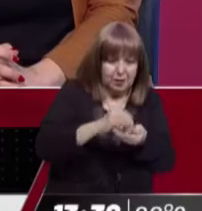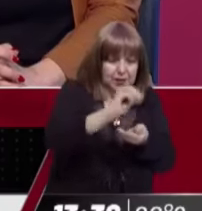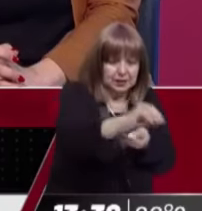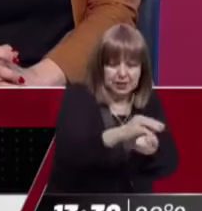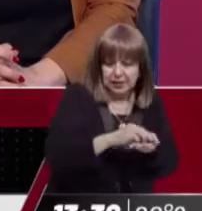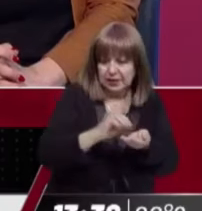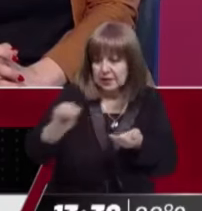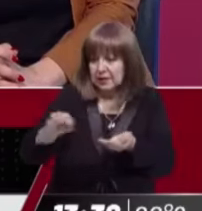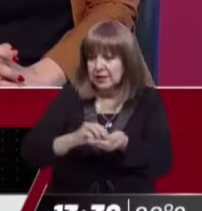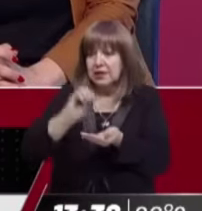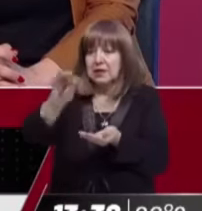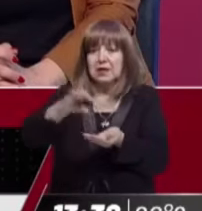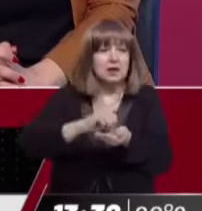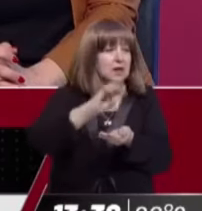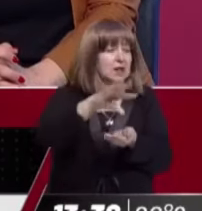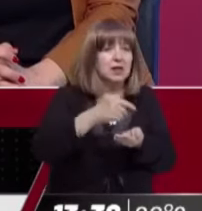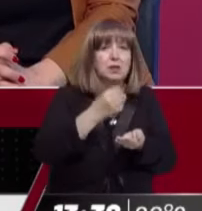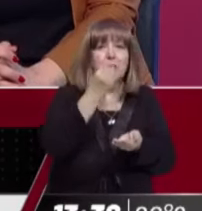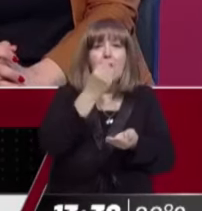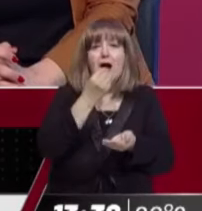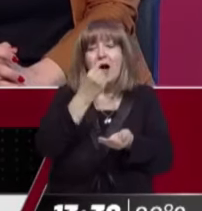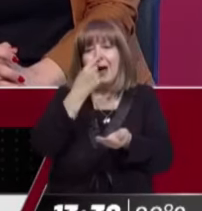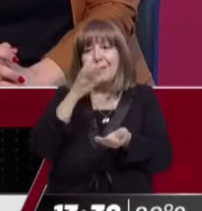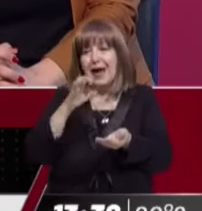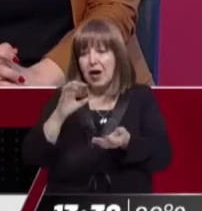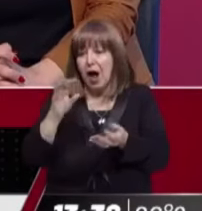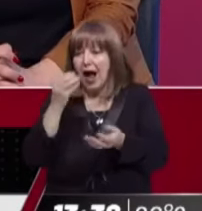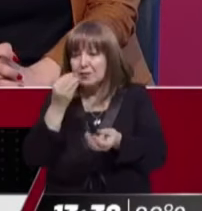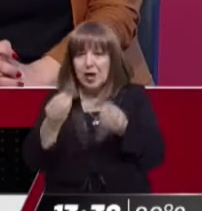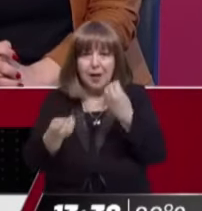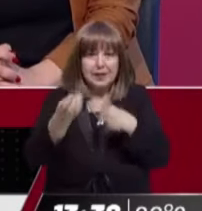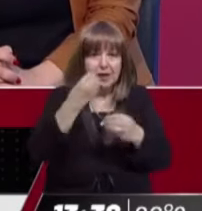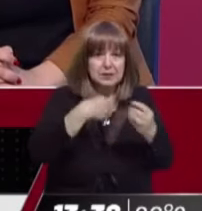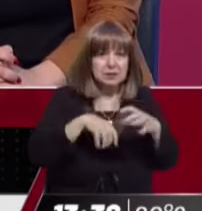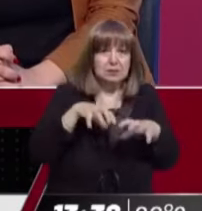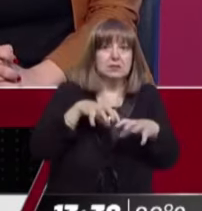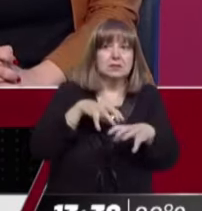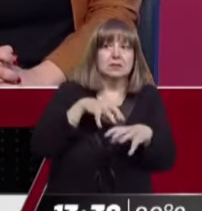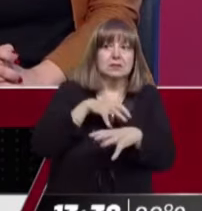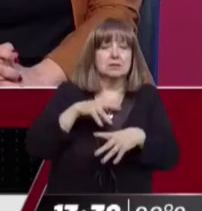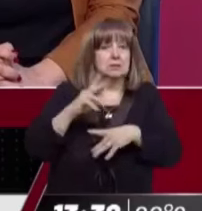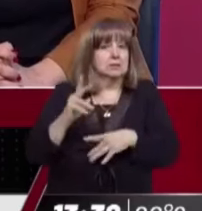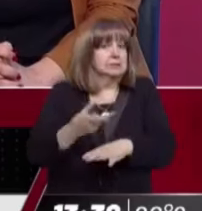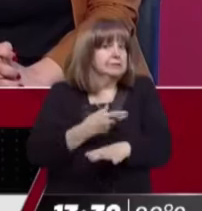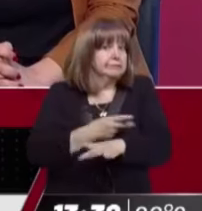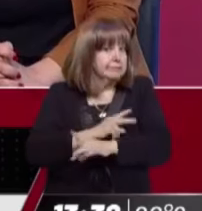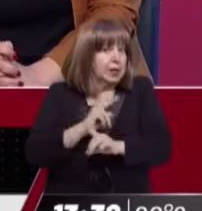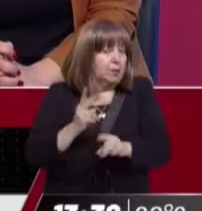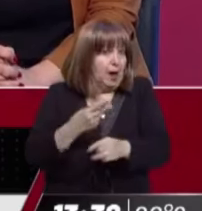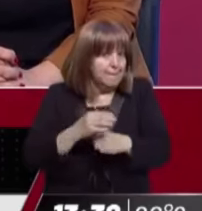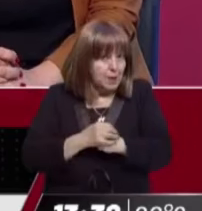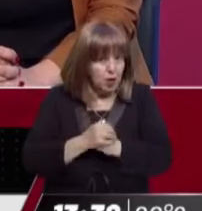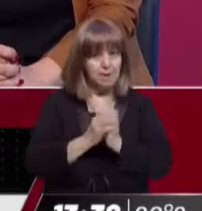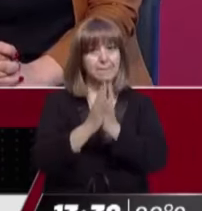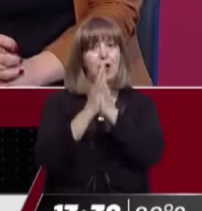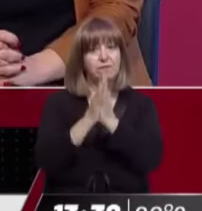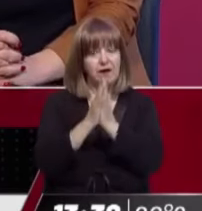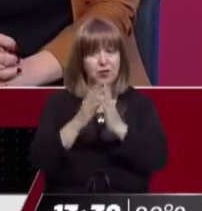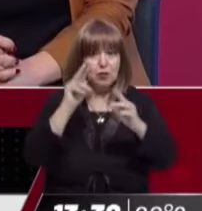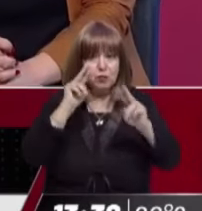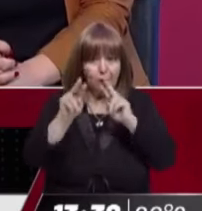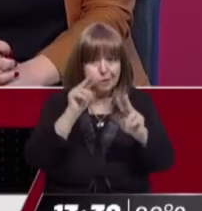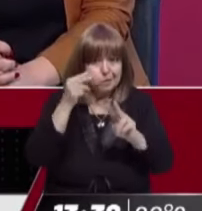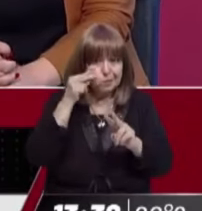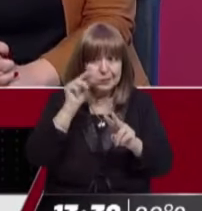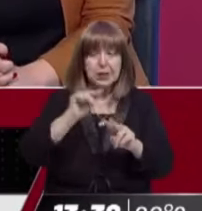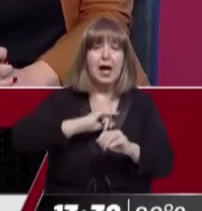ese título o ese adjetivo. Es por tremendo favor. Lo que sucedió. Y si alguien sabe algo, llame al 911, denúncielo en la comisaría más